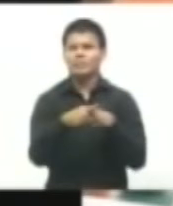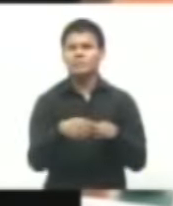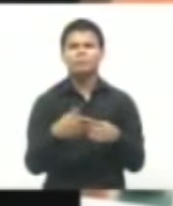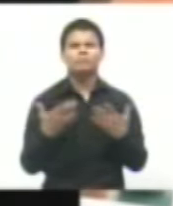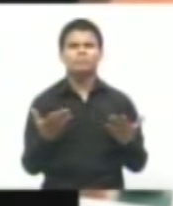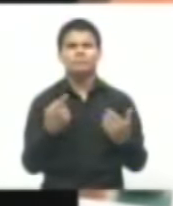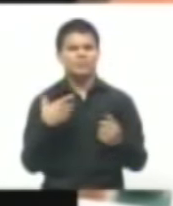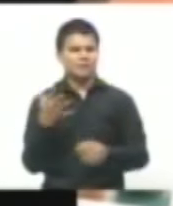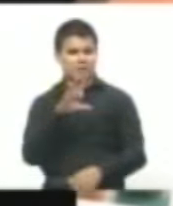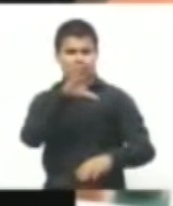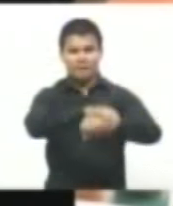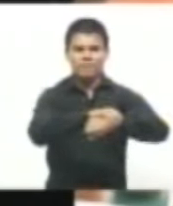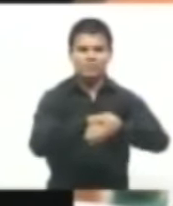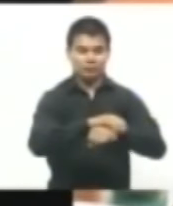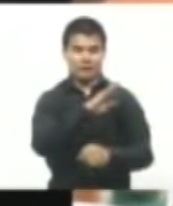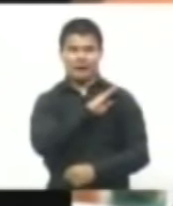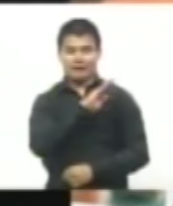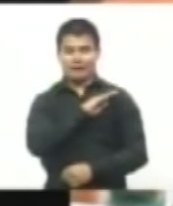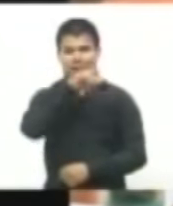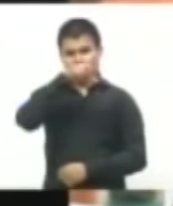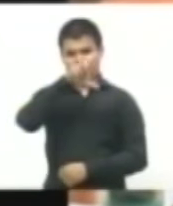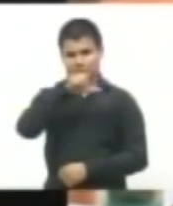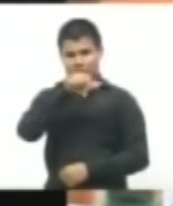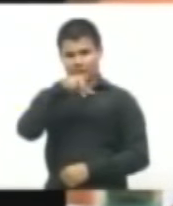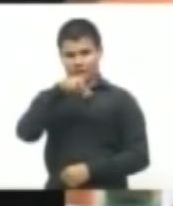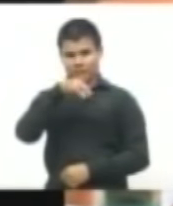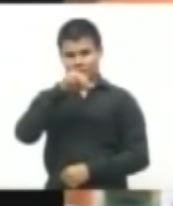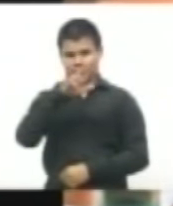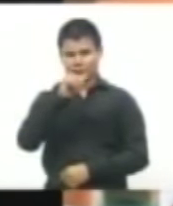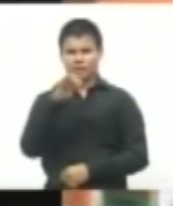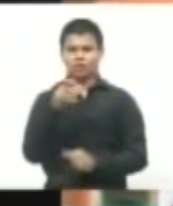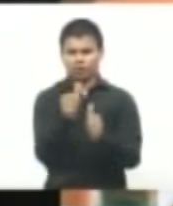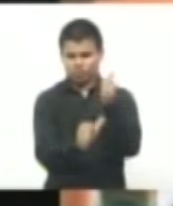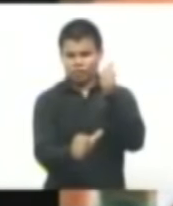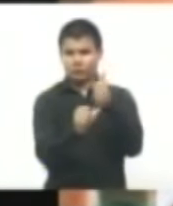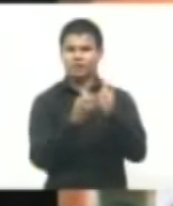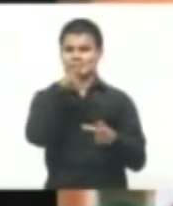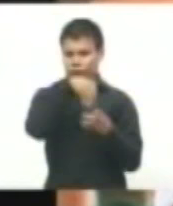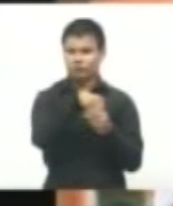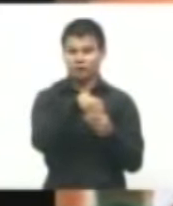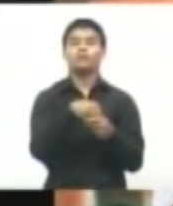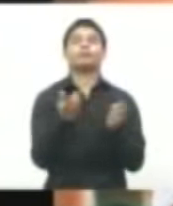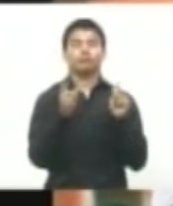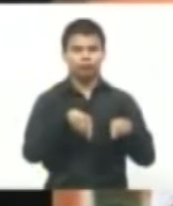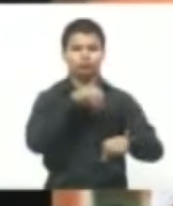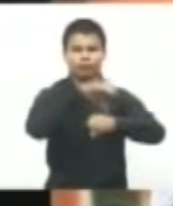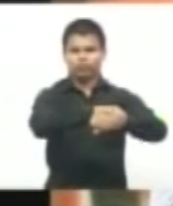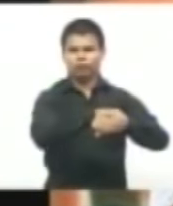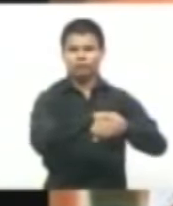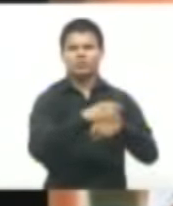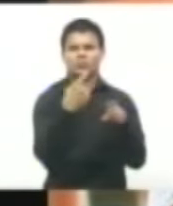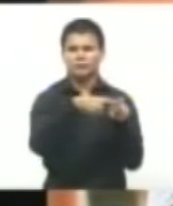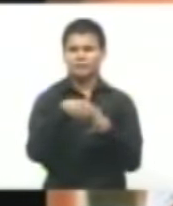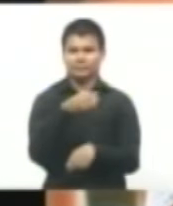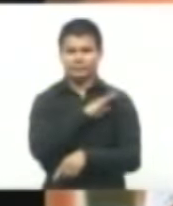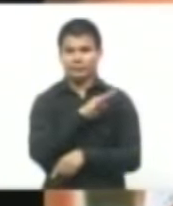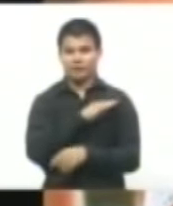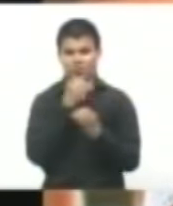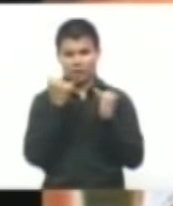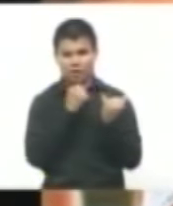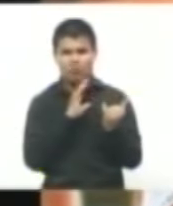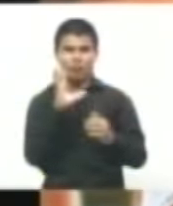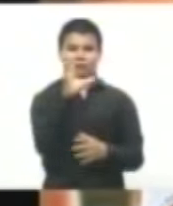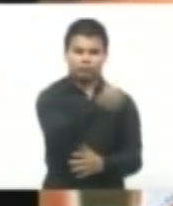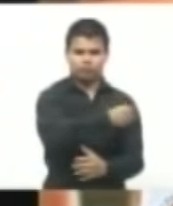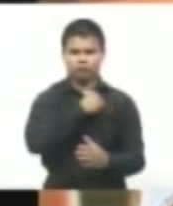de Palmito, Sucre, Freddy Rivera, el secretario del Interior, Wilson Pineda Romero. El mandatario y el secretario serán procesados por cargos